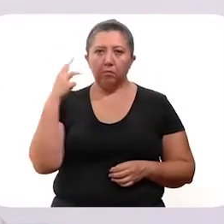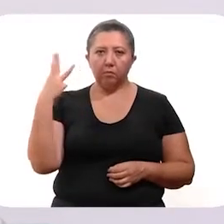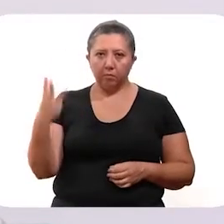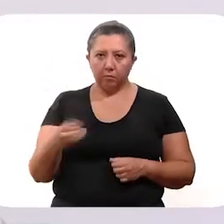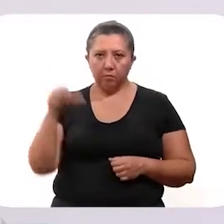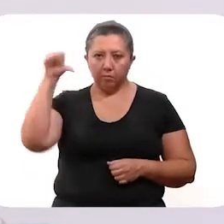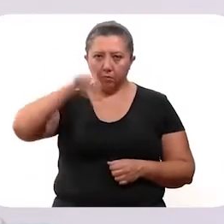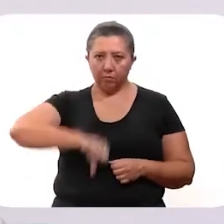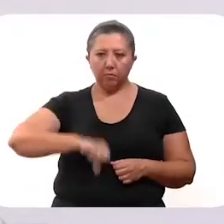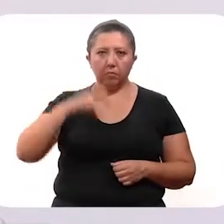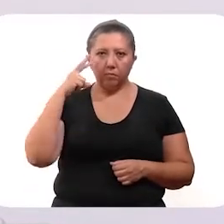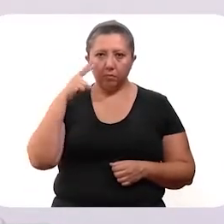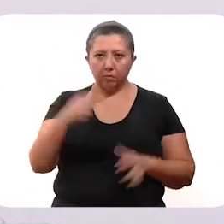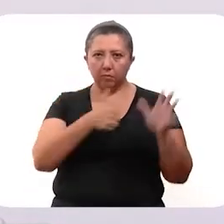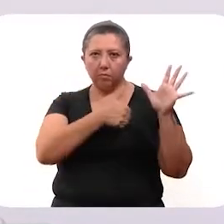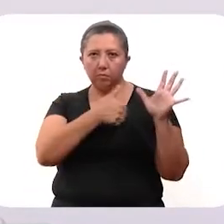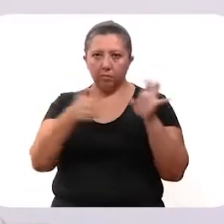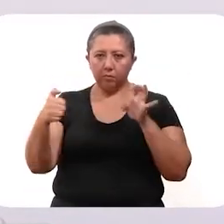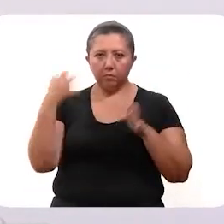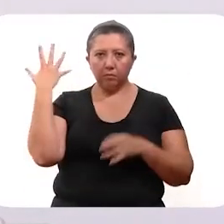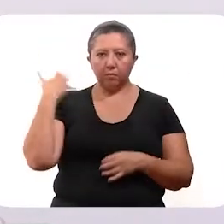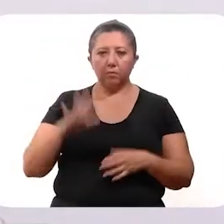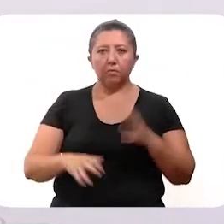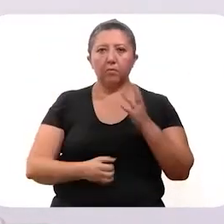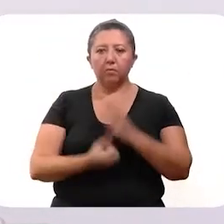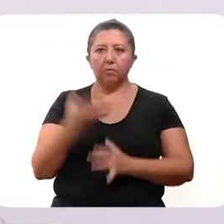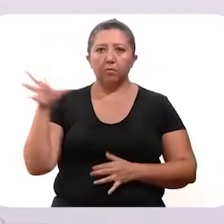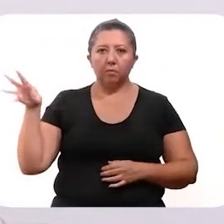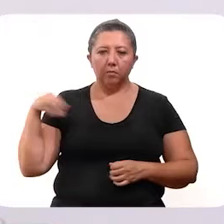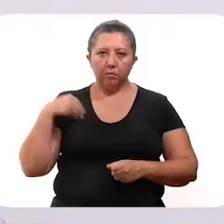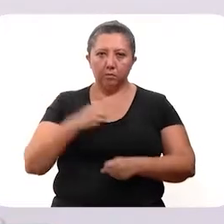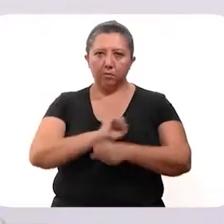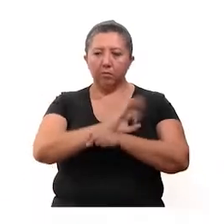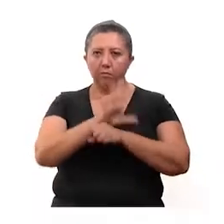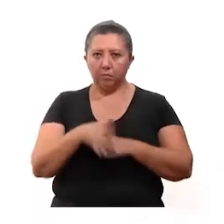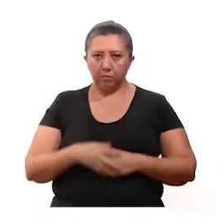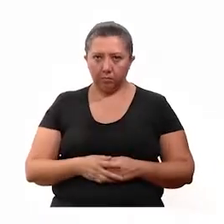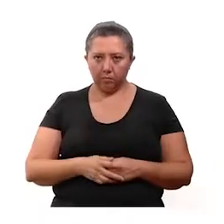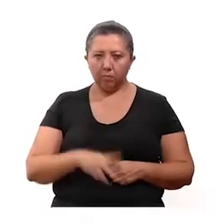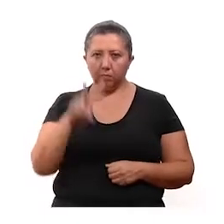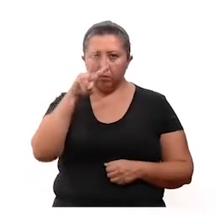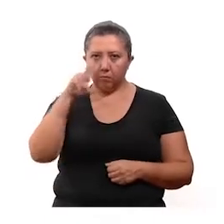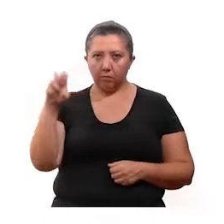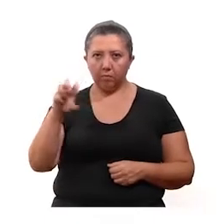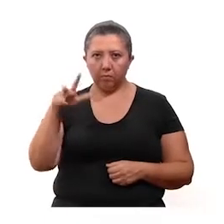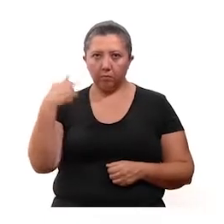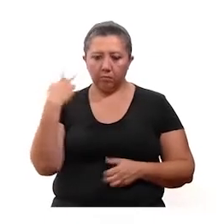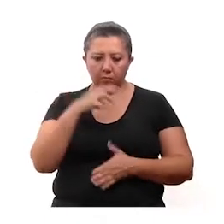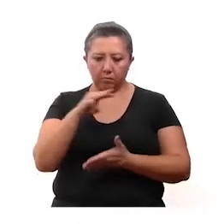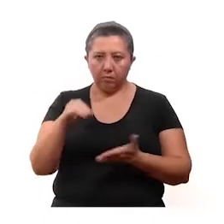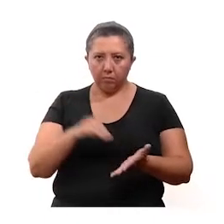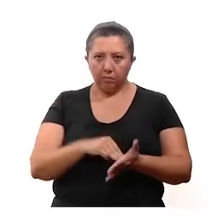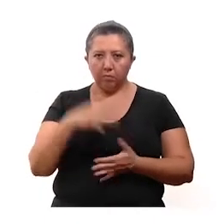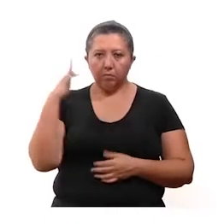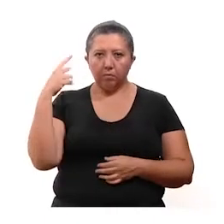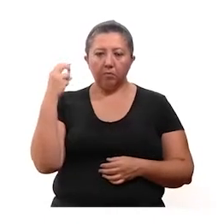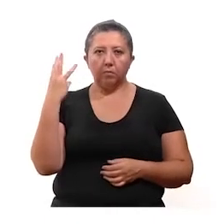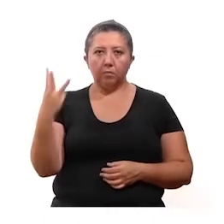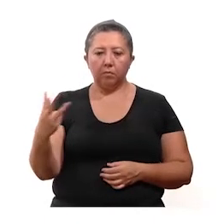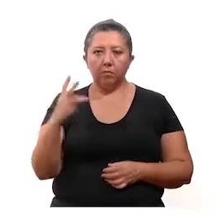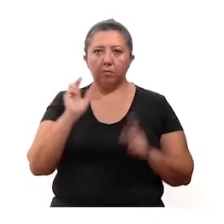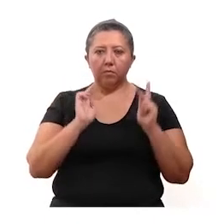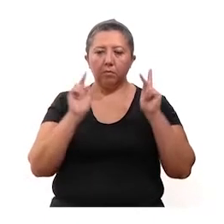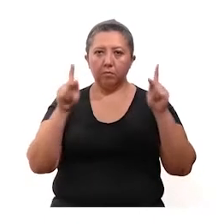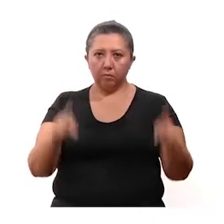82.593. Hoy se detectaron 610 nuevos contagios de coronavirus, 213 en Mérida, 53